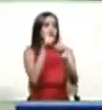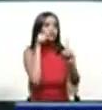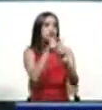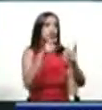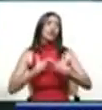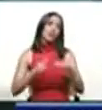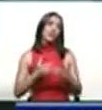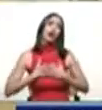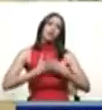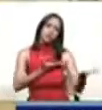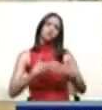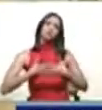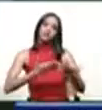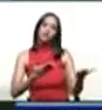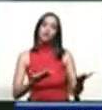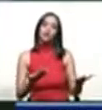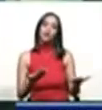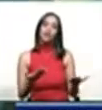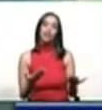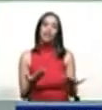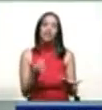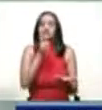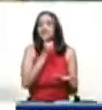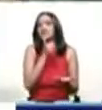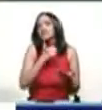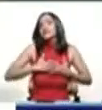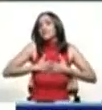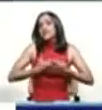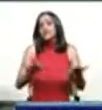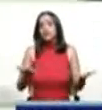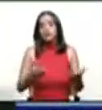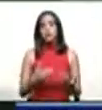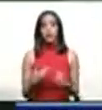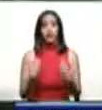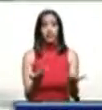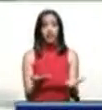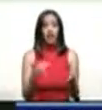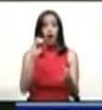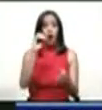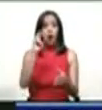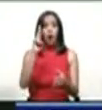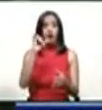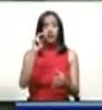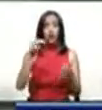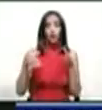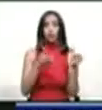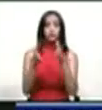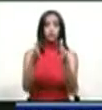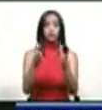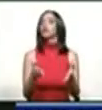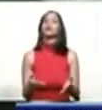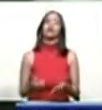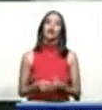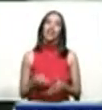por tanto había que flexibilizar, como aquí se hizo para entregar la faja. Porque eso se nos decía, era la fundamentación